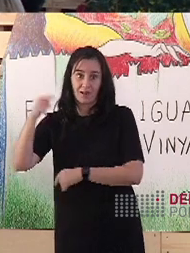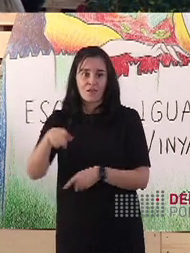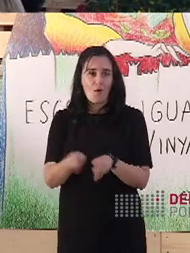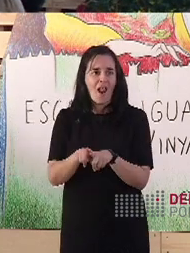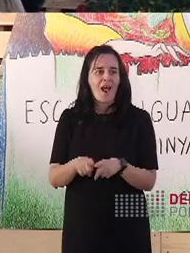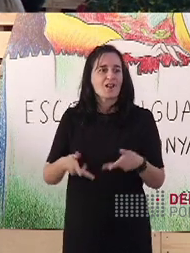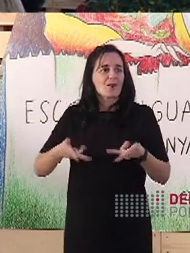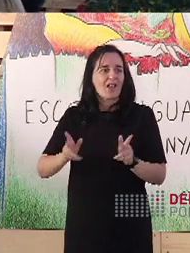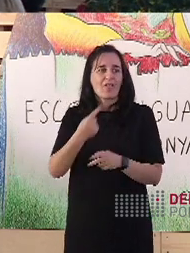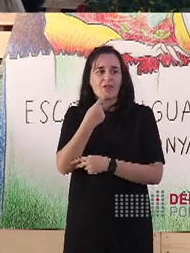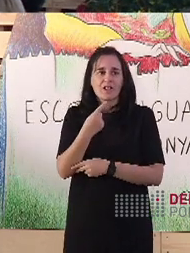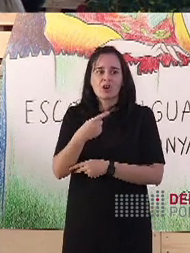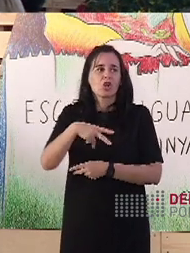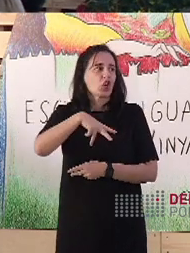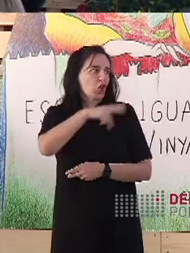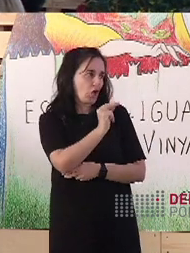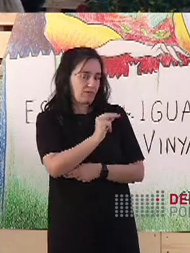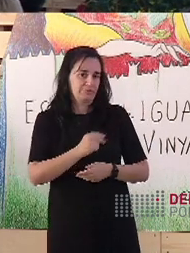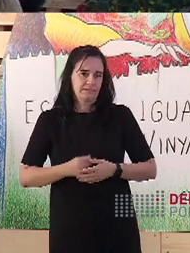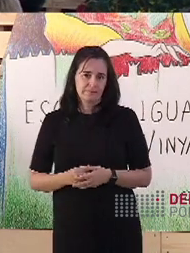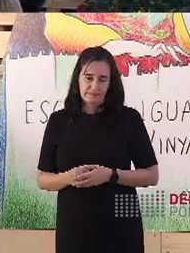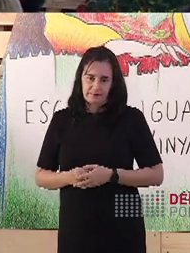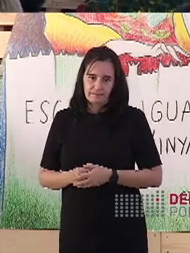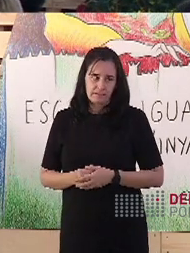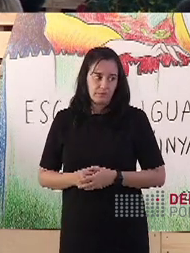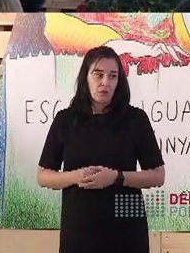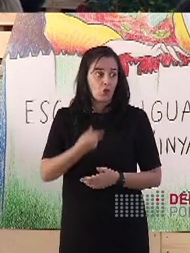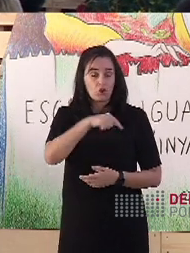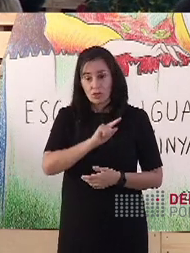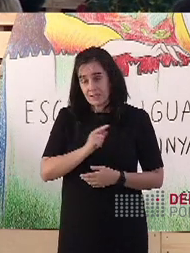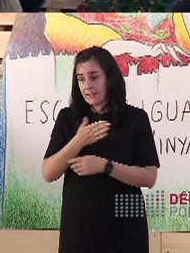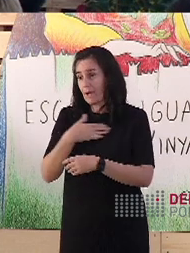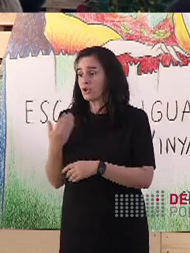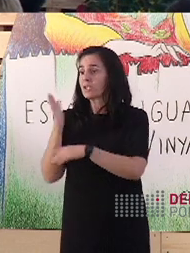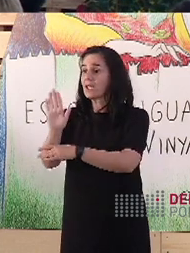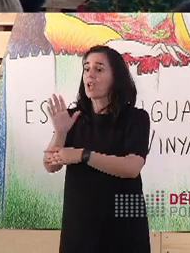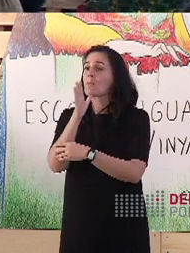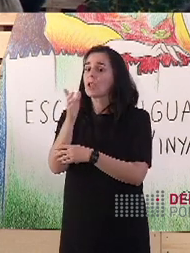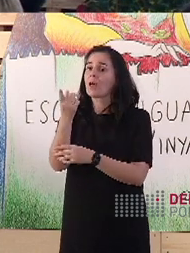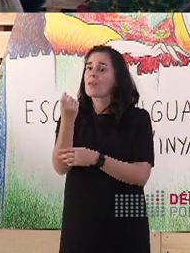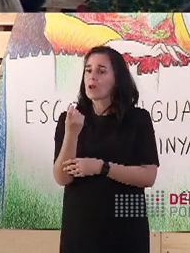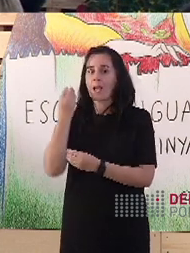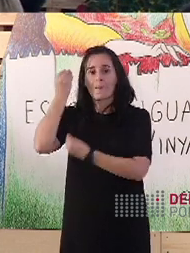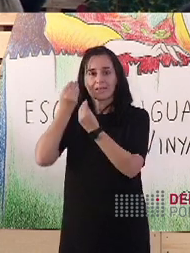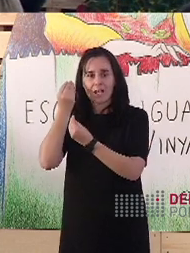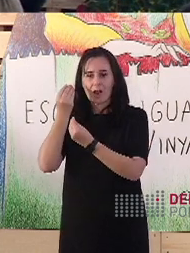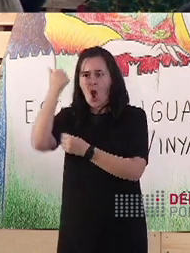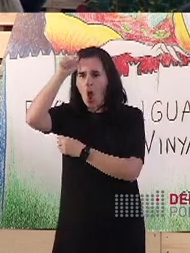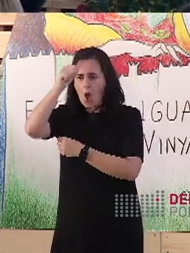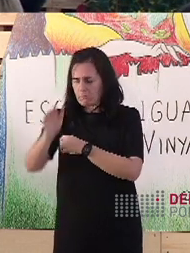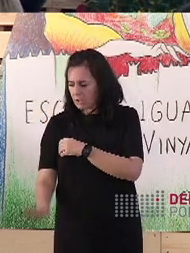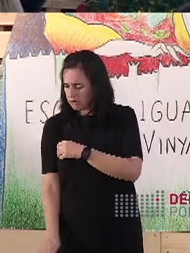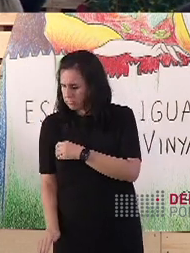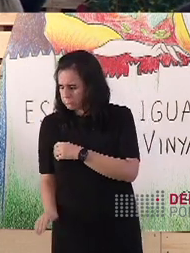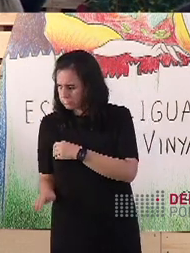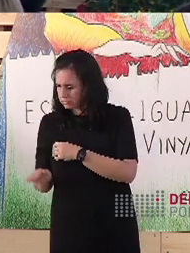de dejar de estar con un cliente o con el otro. Bueno, lo ponemos porque necesitamos pensar cómo un hombre llega ahí. ¿Cómo un